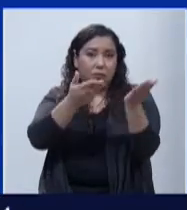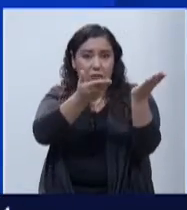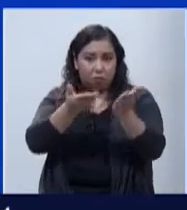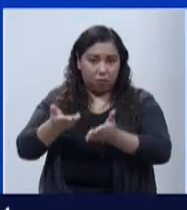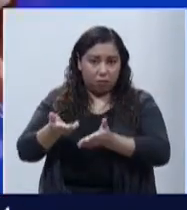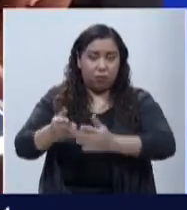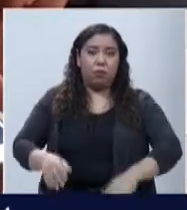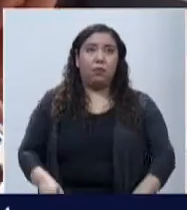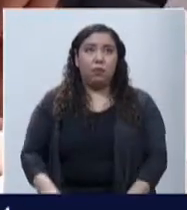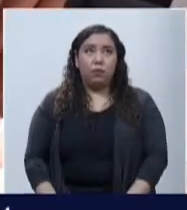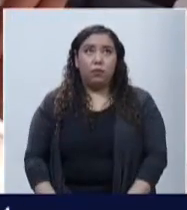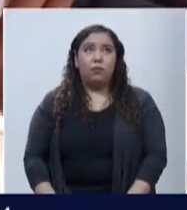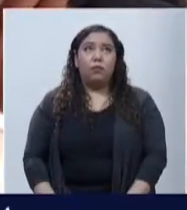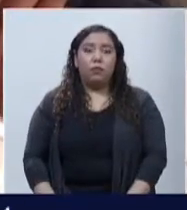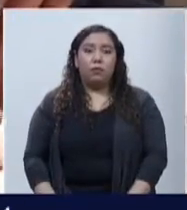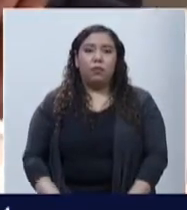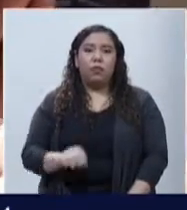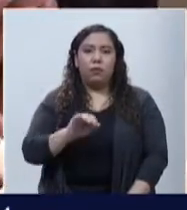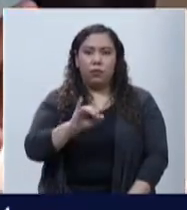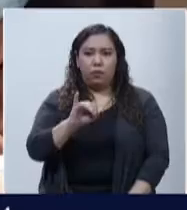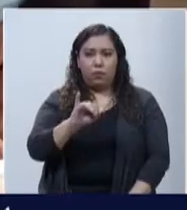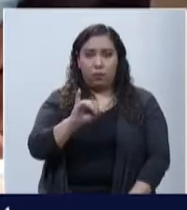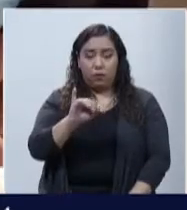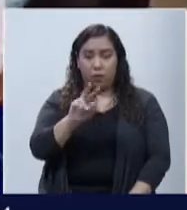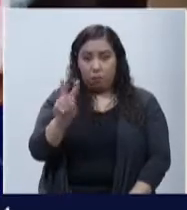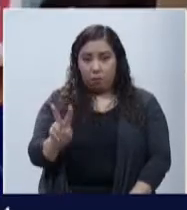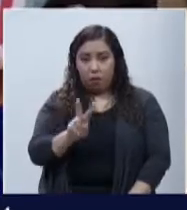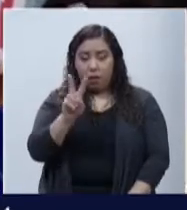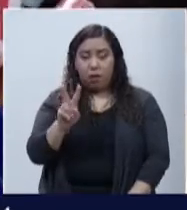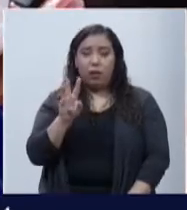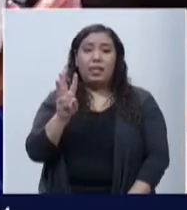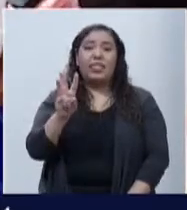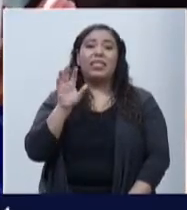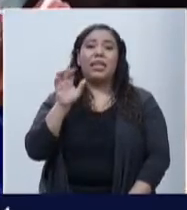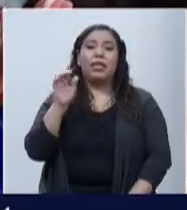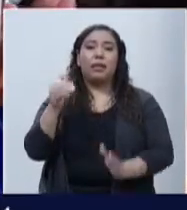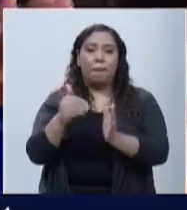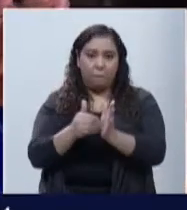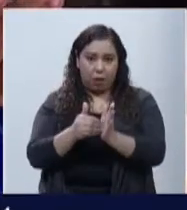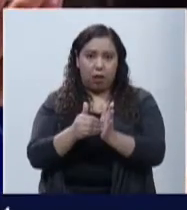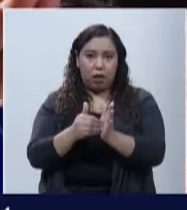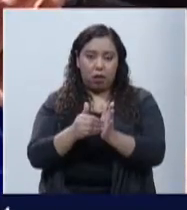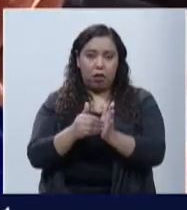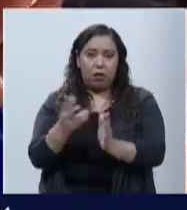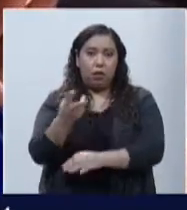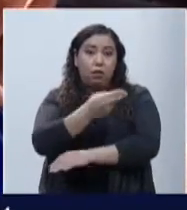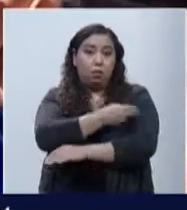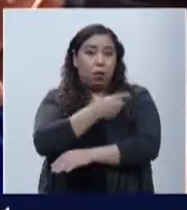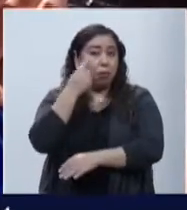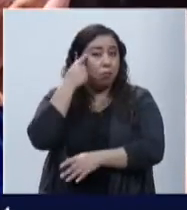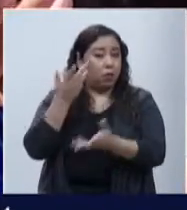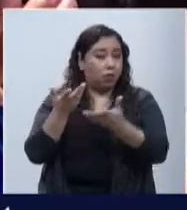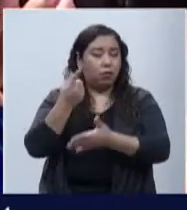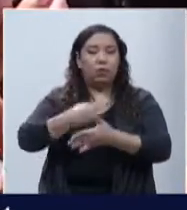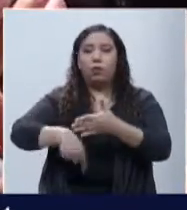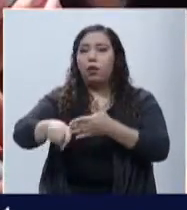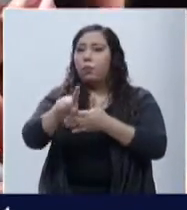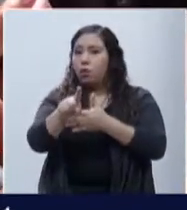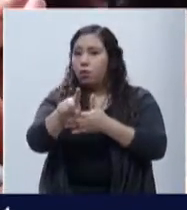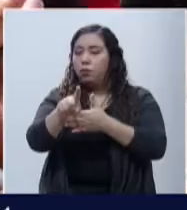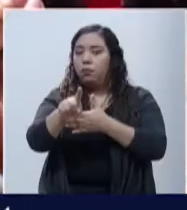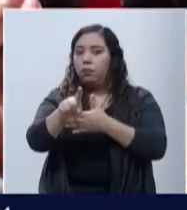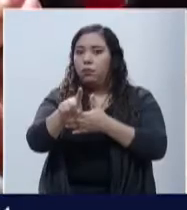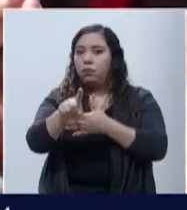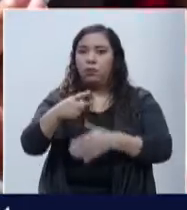para este semestre hemos tenido programado 600.000 vacunas y probablemente como les digo la otra semana debemos tenemos